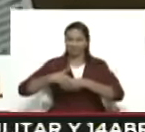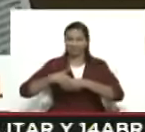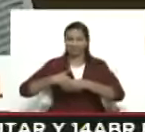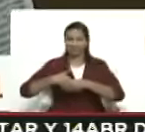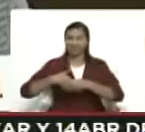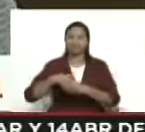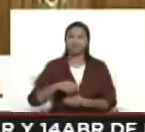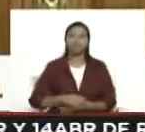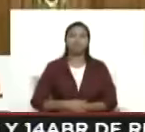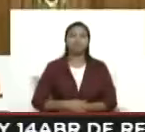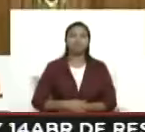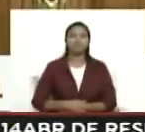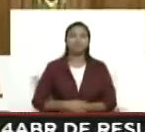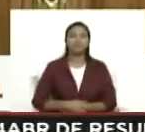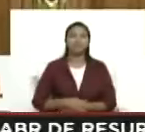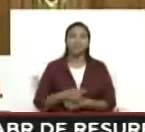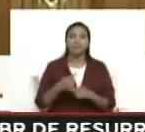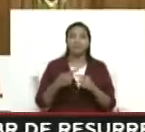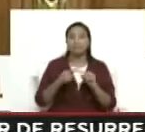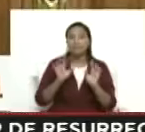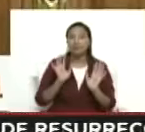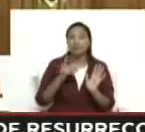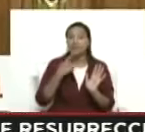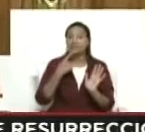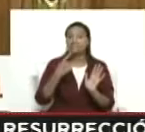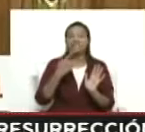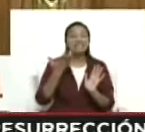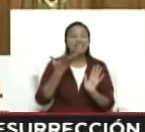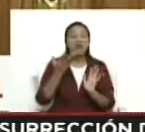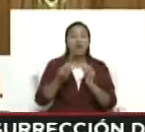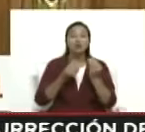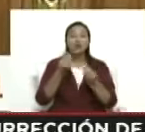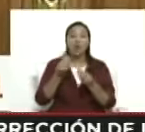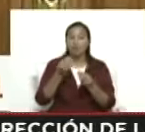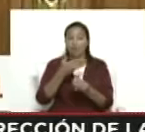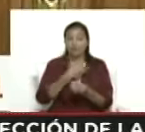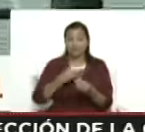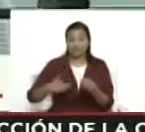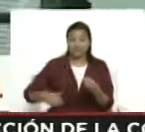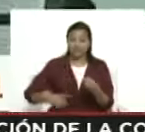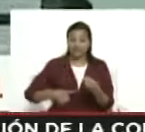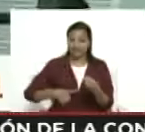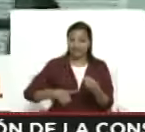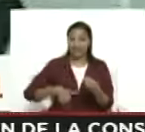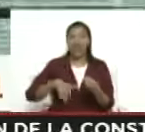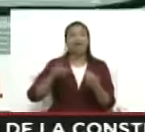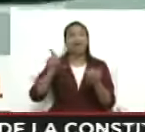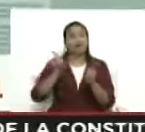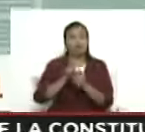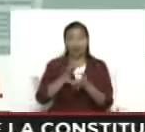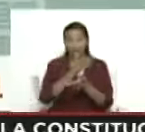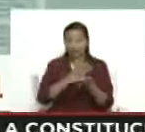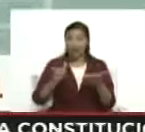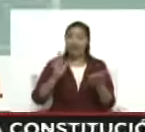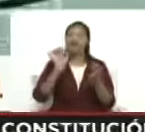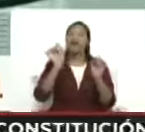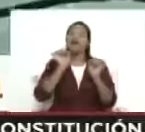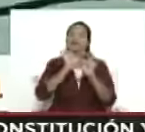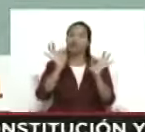Claro, para ellos la salida constitucional era el golpe de Estado contra el comandante Chávez. No es constitucional nada.